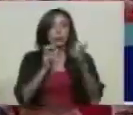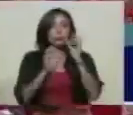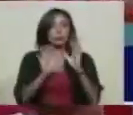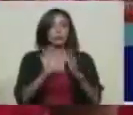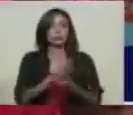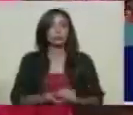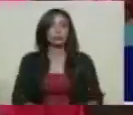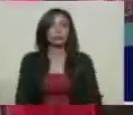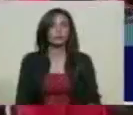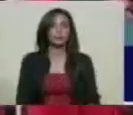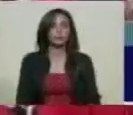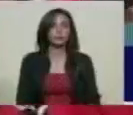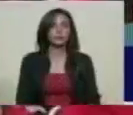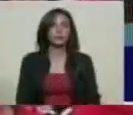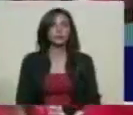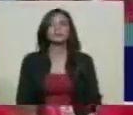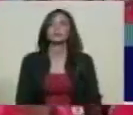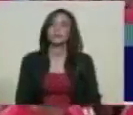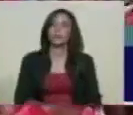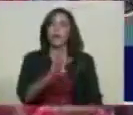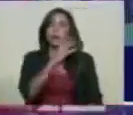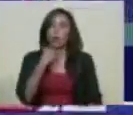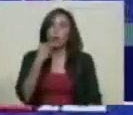En la juventud se llaman comisionados.